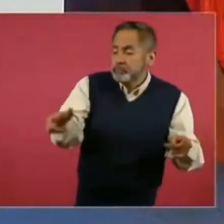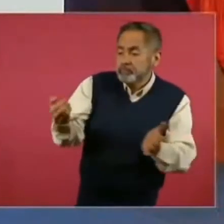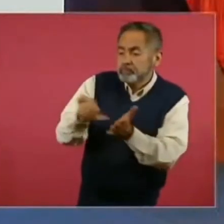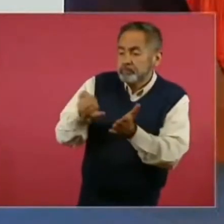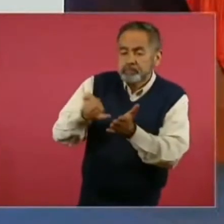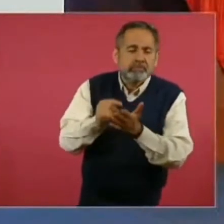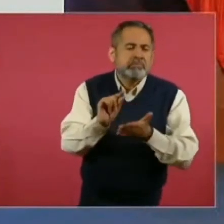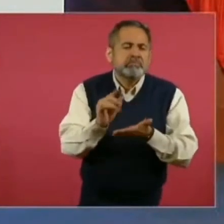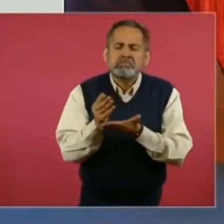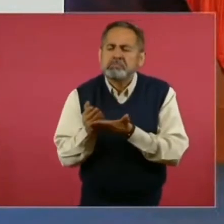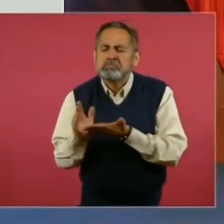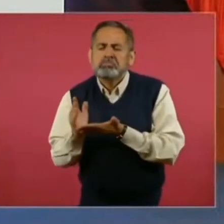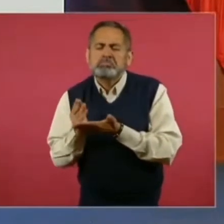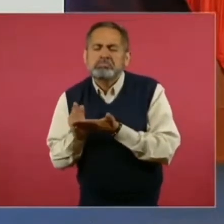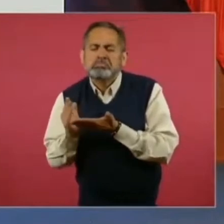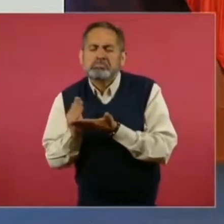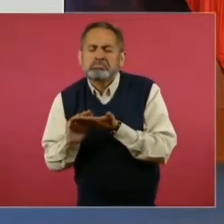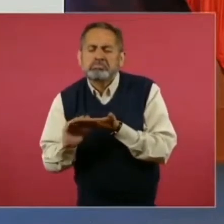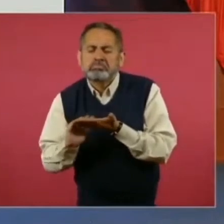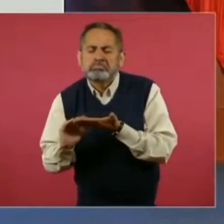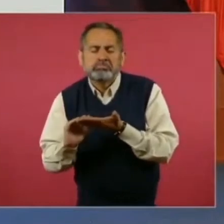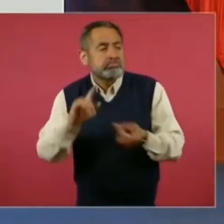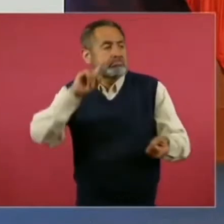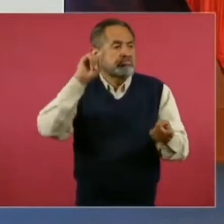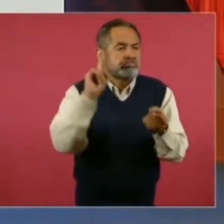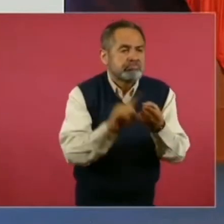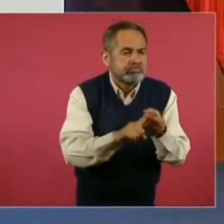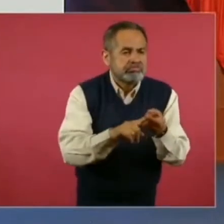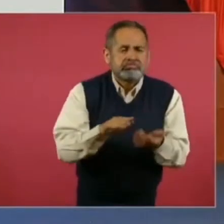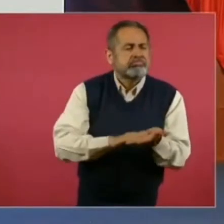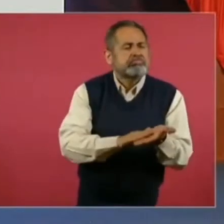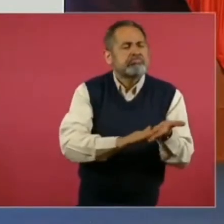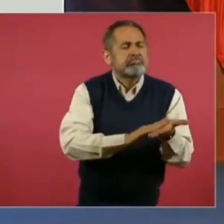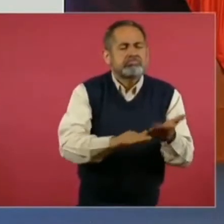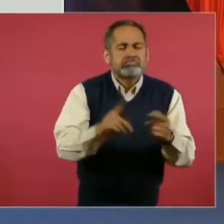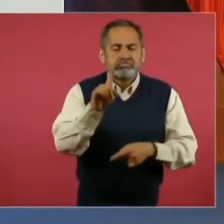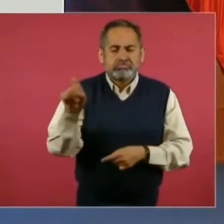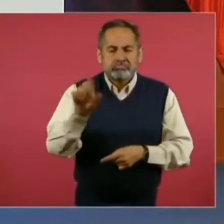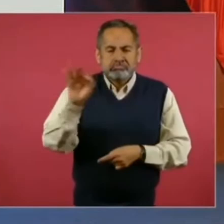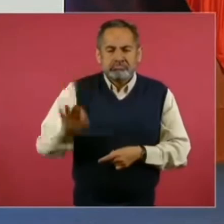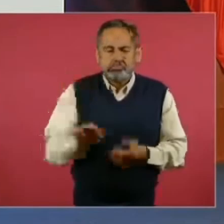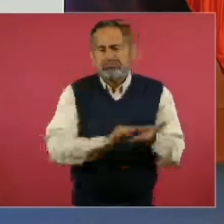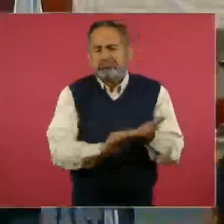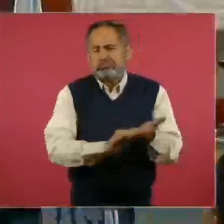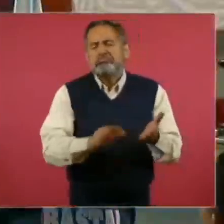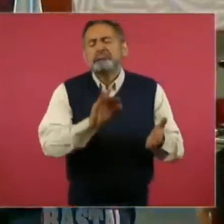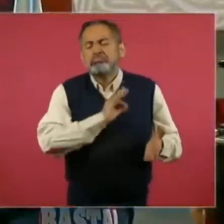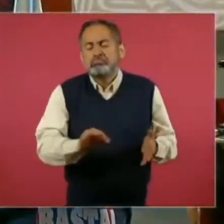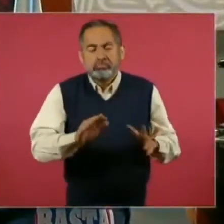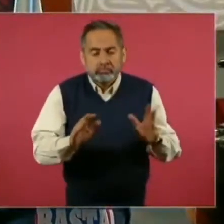pago de impuestos hasta por el 100% de sus contribuciones.